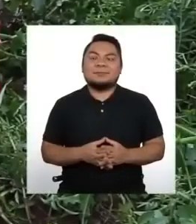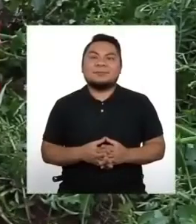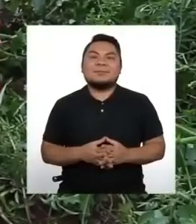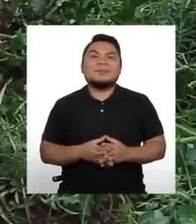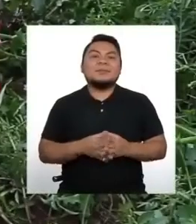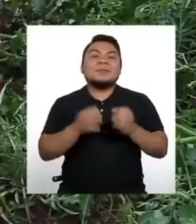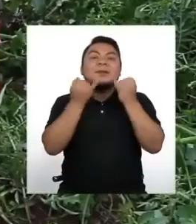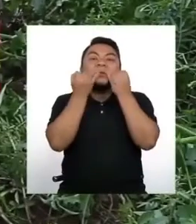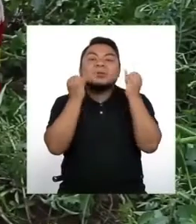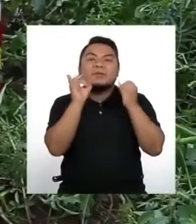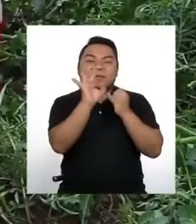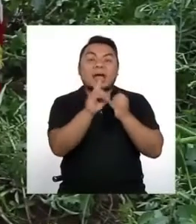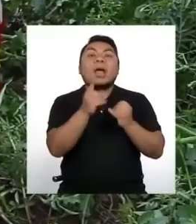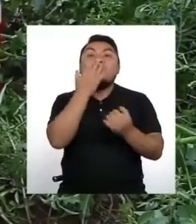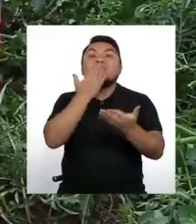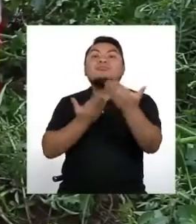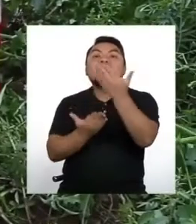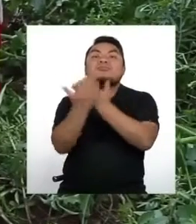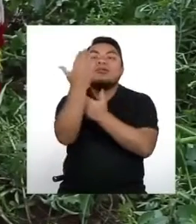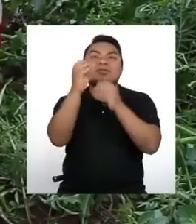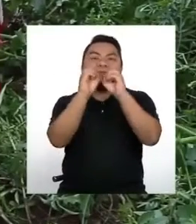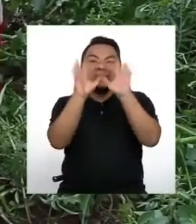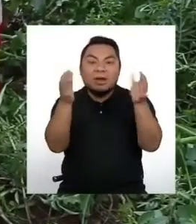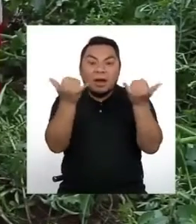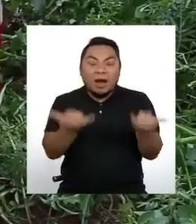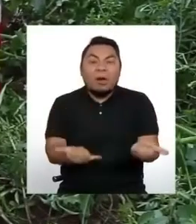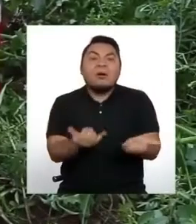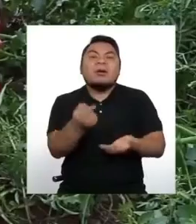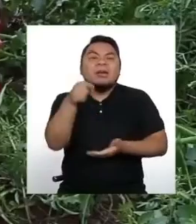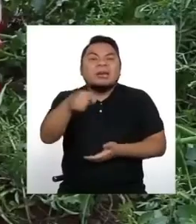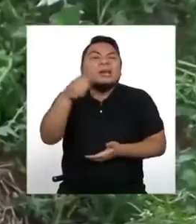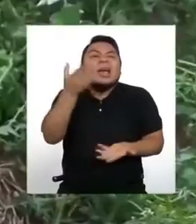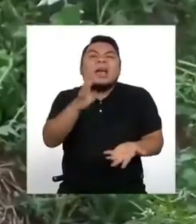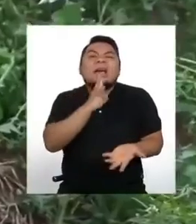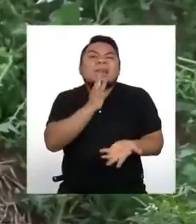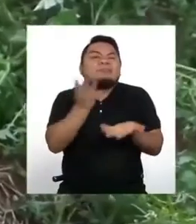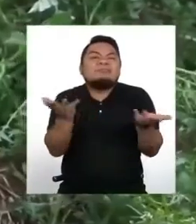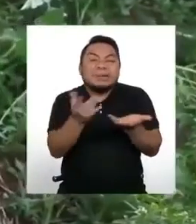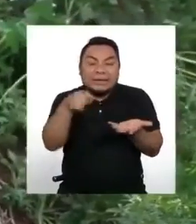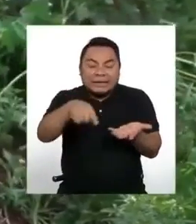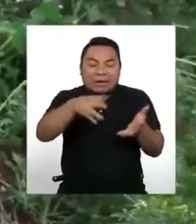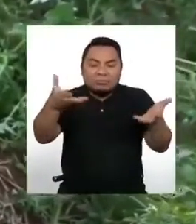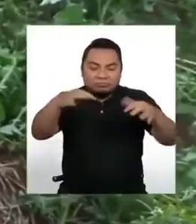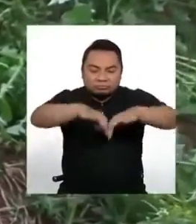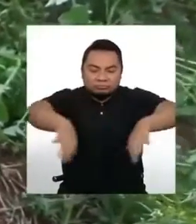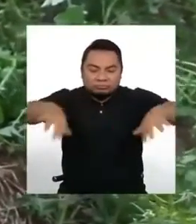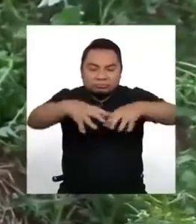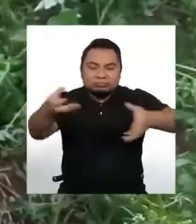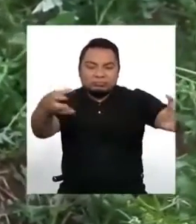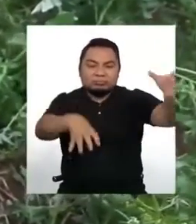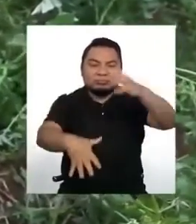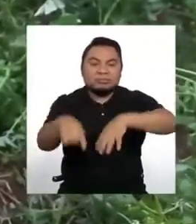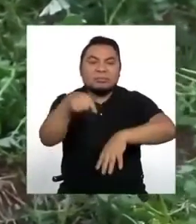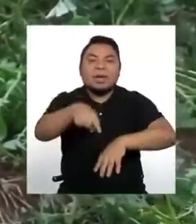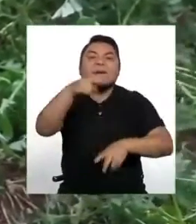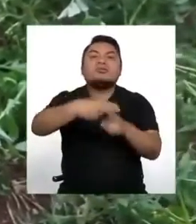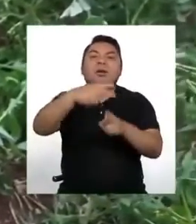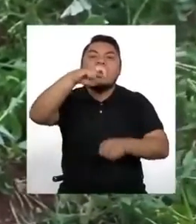coloque dentro. Y dile, Muy bien mi amor, guardaste tus medias limpias.